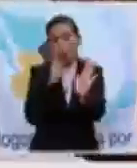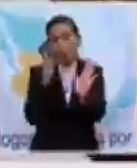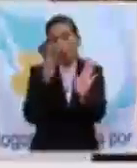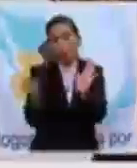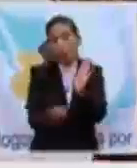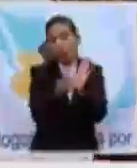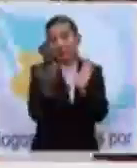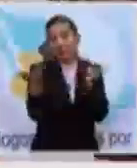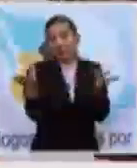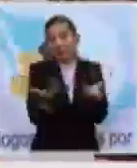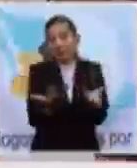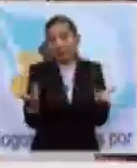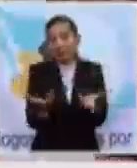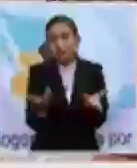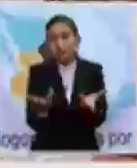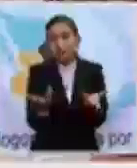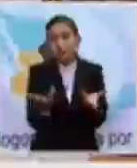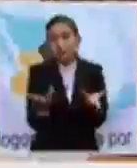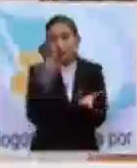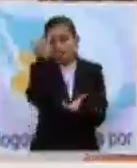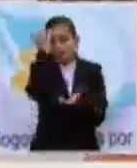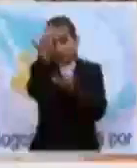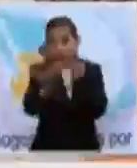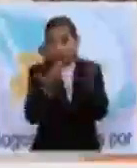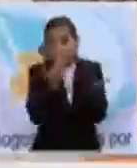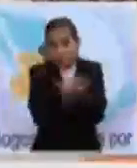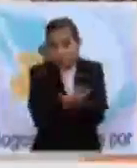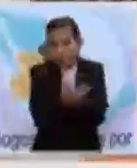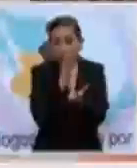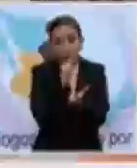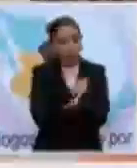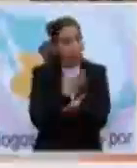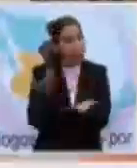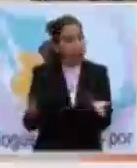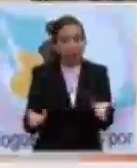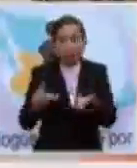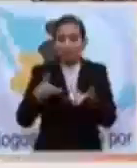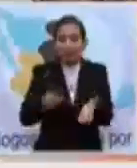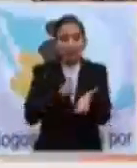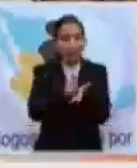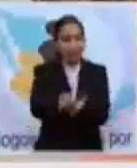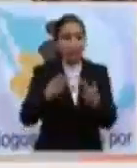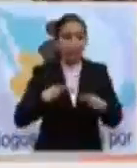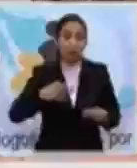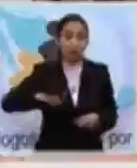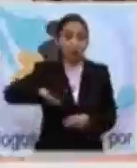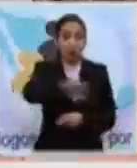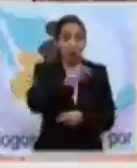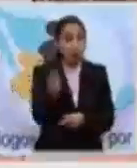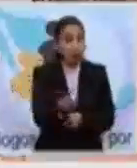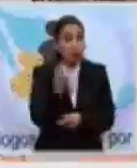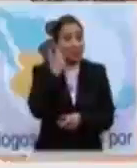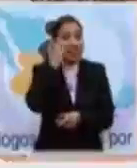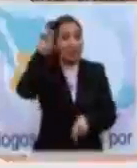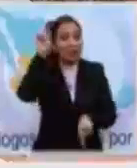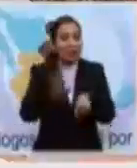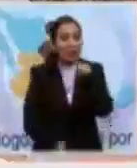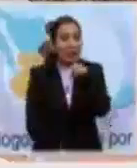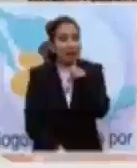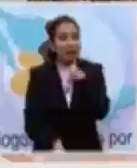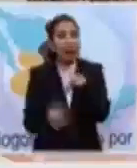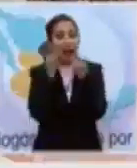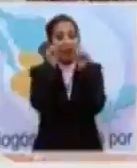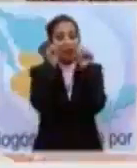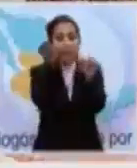ustedes están haciendo una propuesta inviable en términos de los derechos ciudadanos. Ustedes les quieren quitar